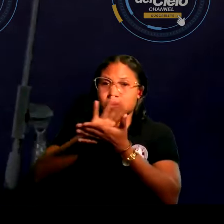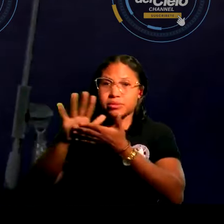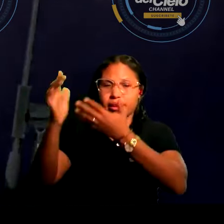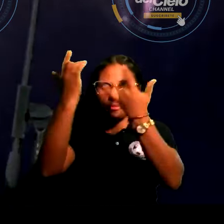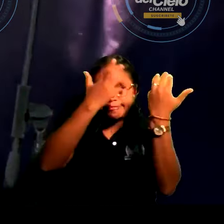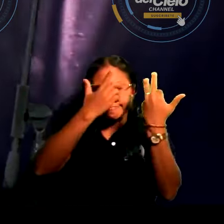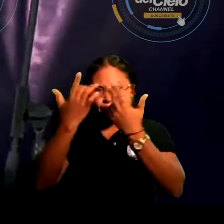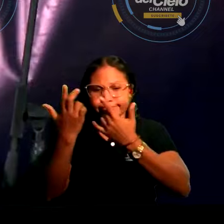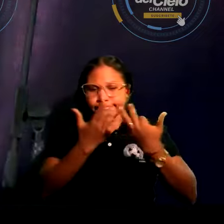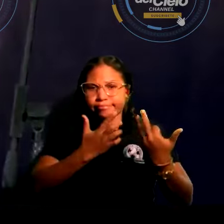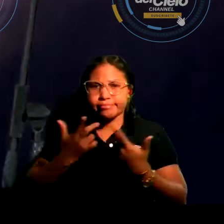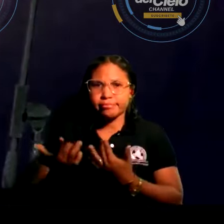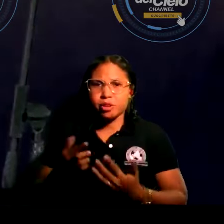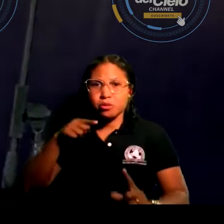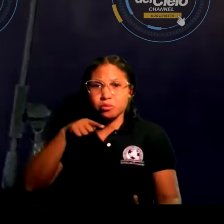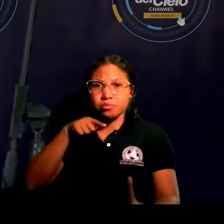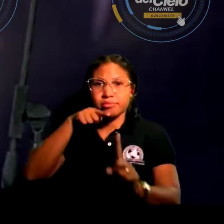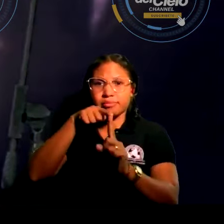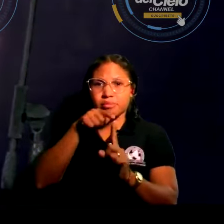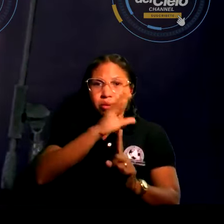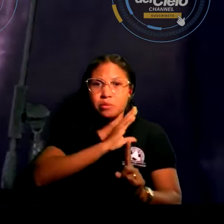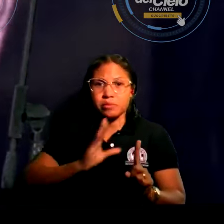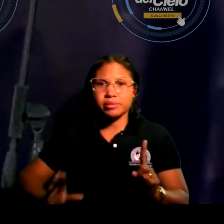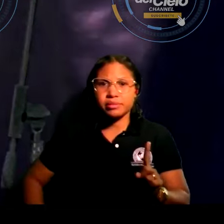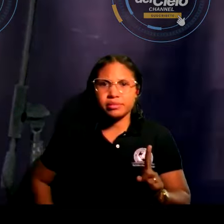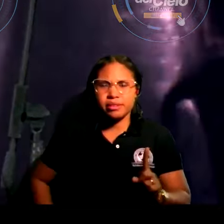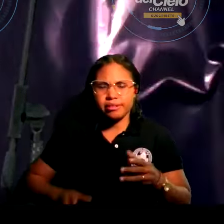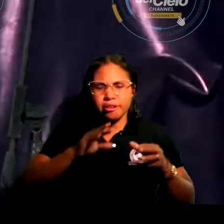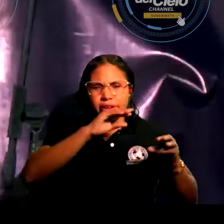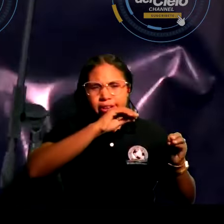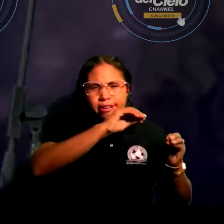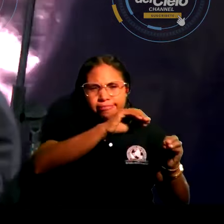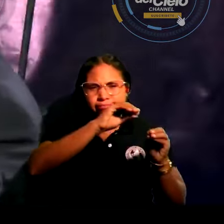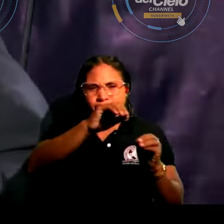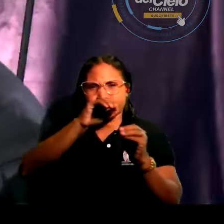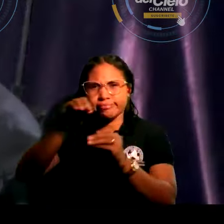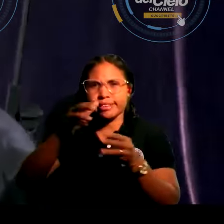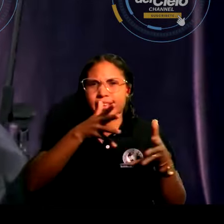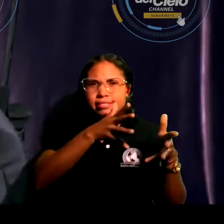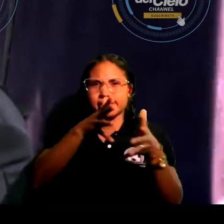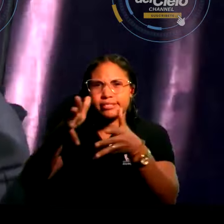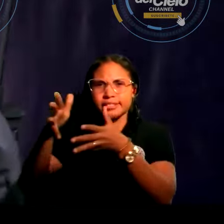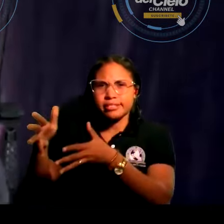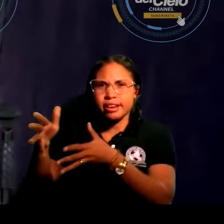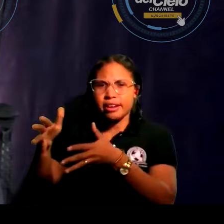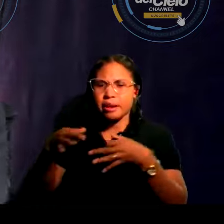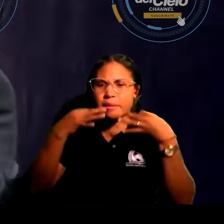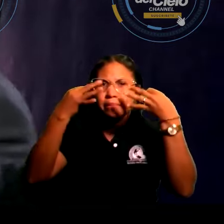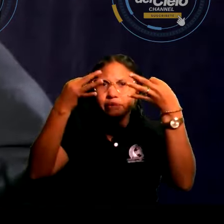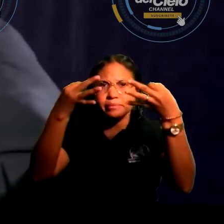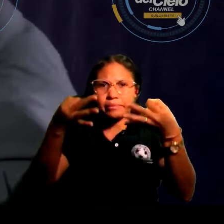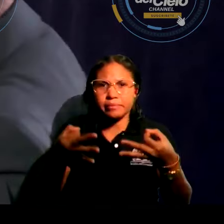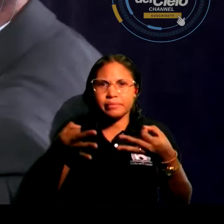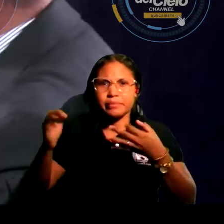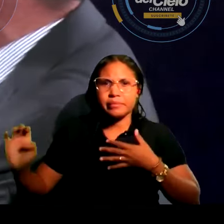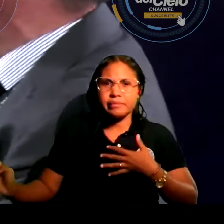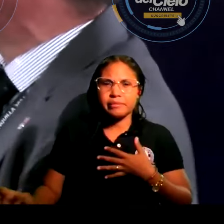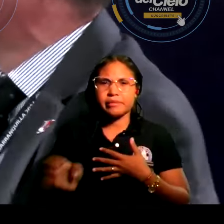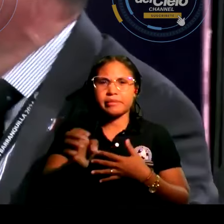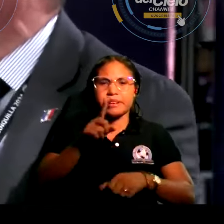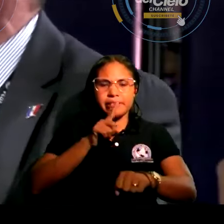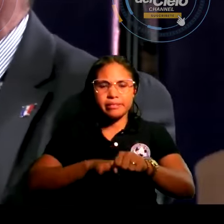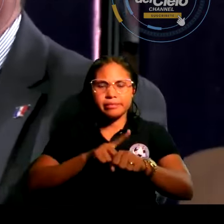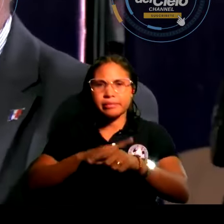tu misión es enseñar el verdadero evangelio a tiempo y fuera de tiempo.